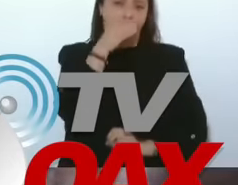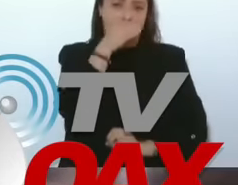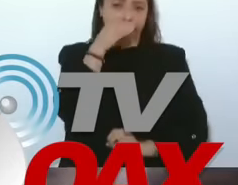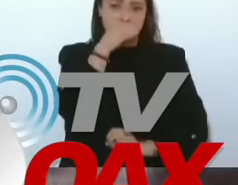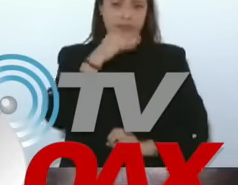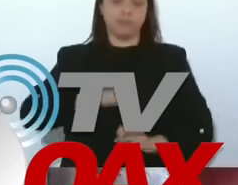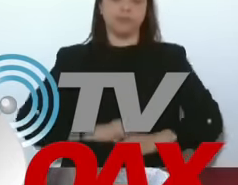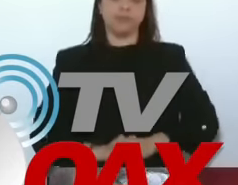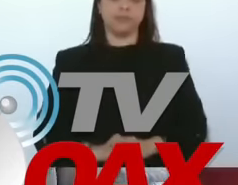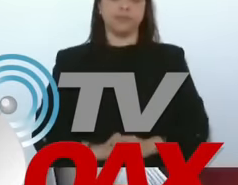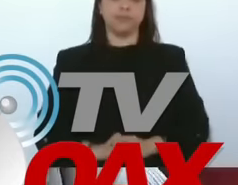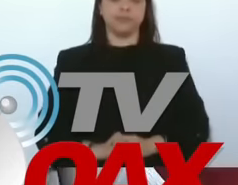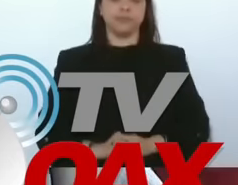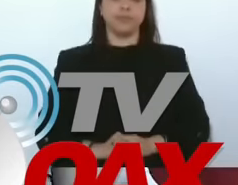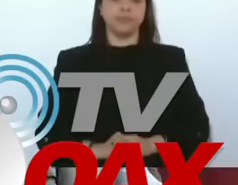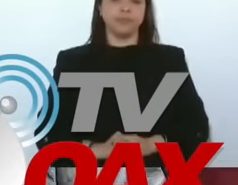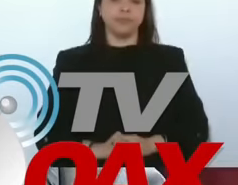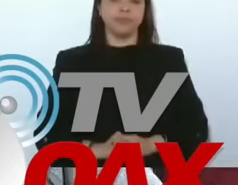Que no